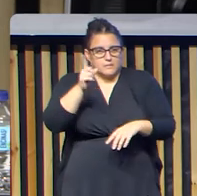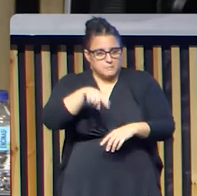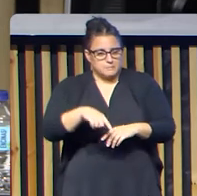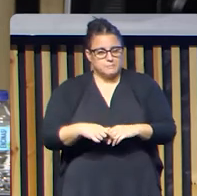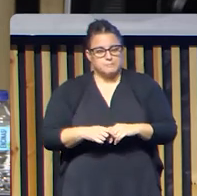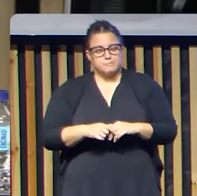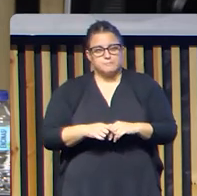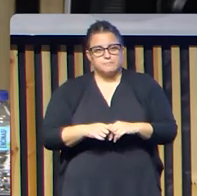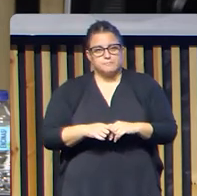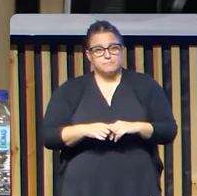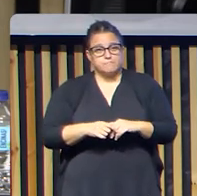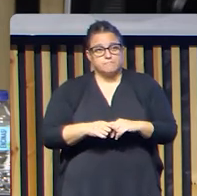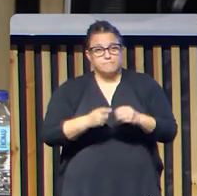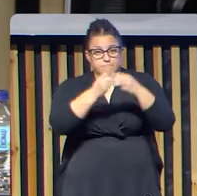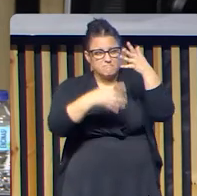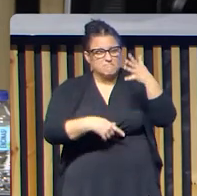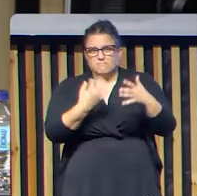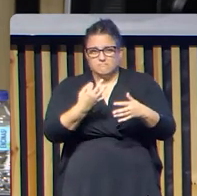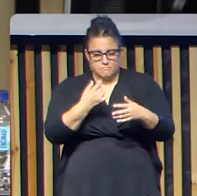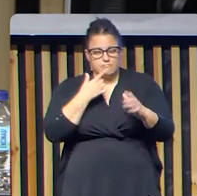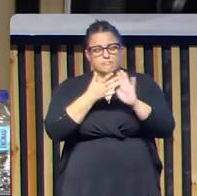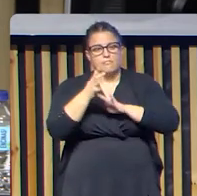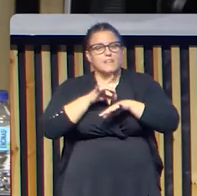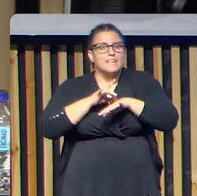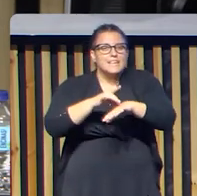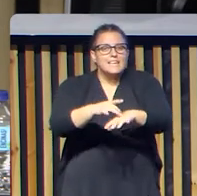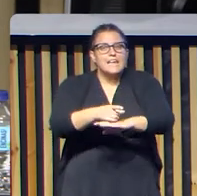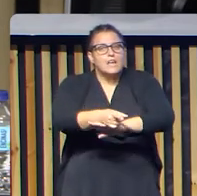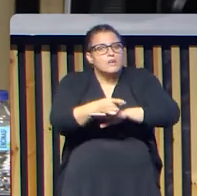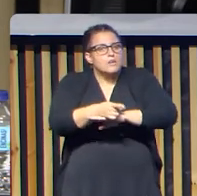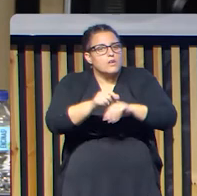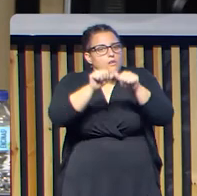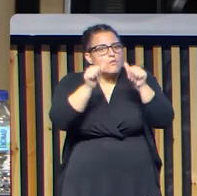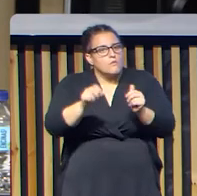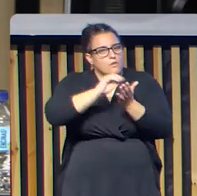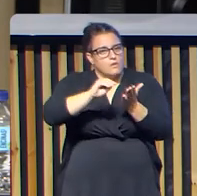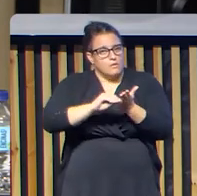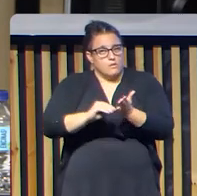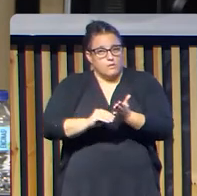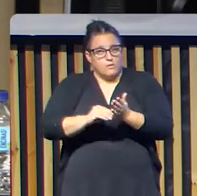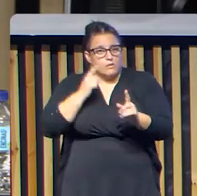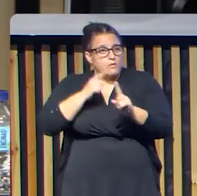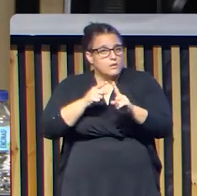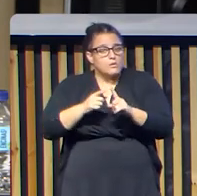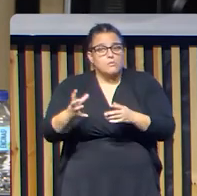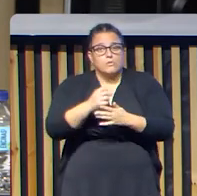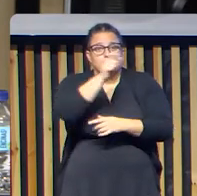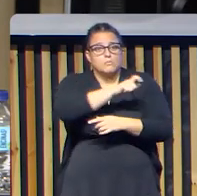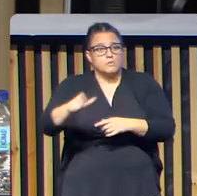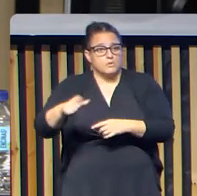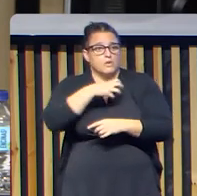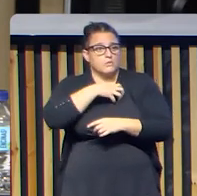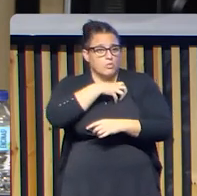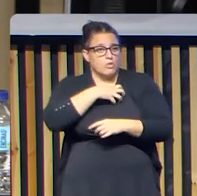es una guía de obligado estilo para los miles de funcionarios de la comisión europea que